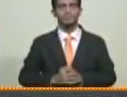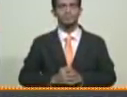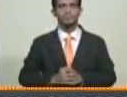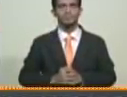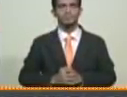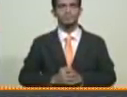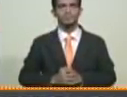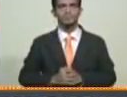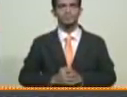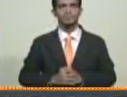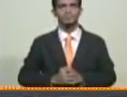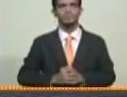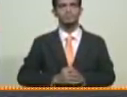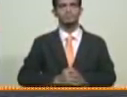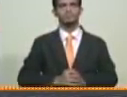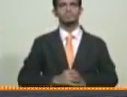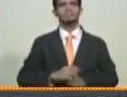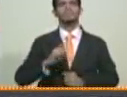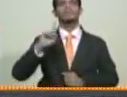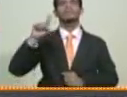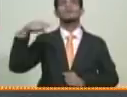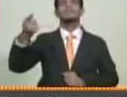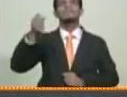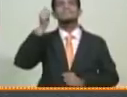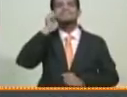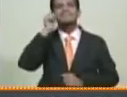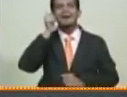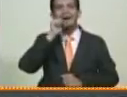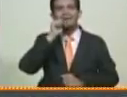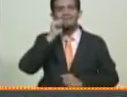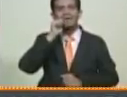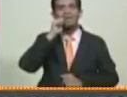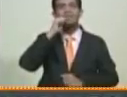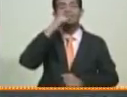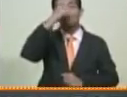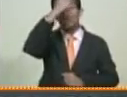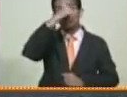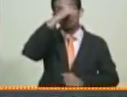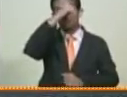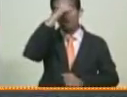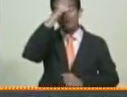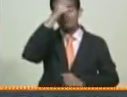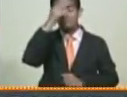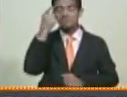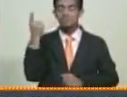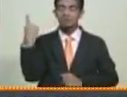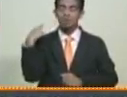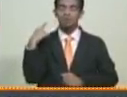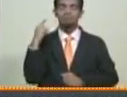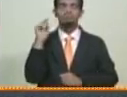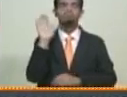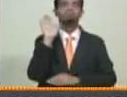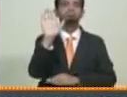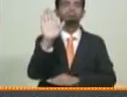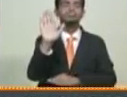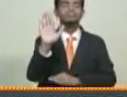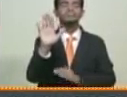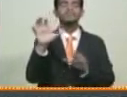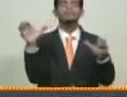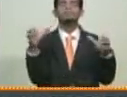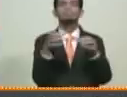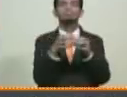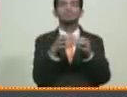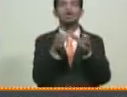El sábado y domingo, y le hacemos un reconocimiento, fueron juramentados los consejos legislativos de los